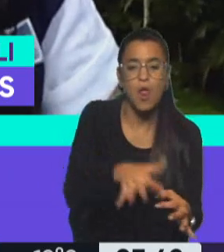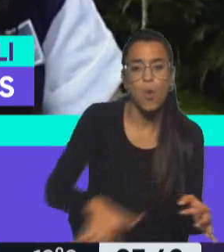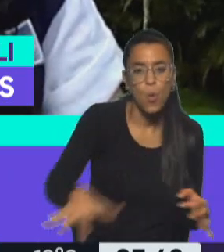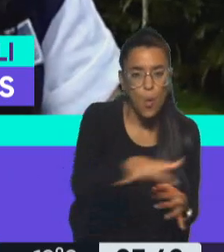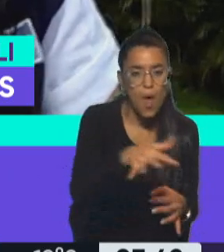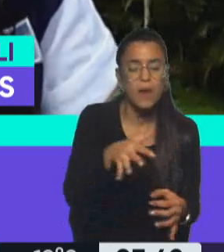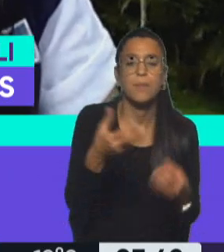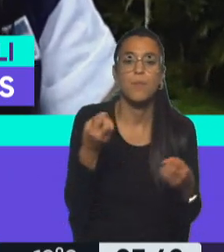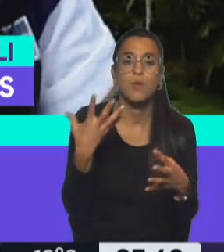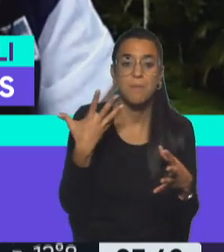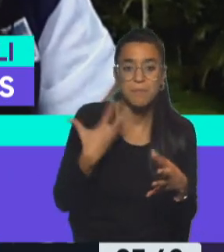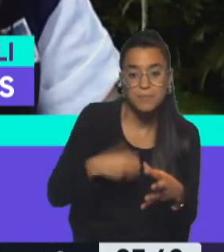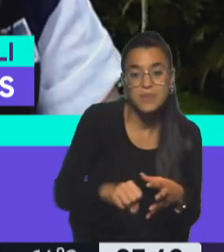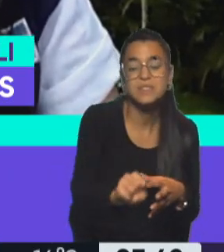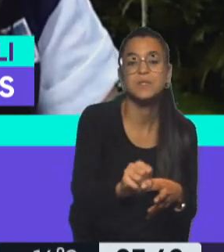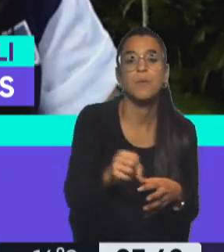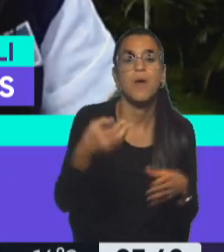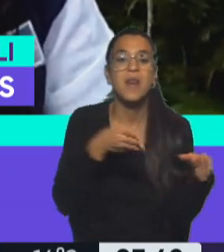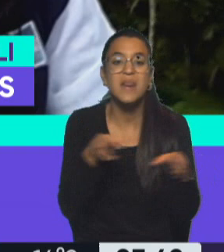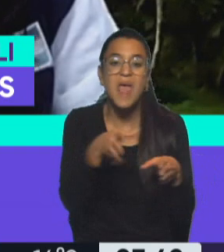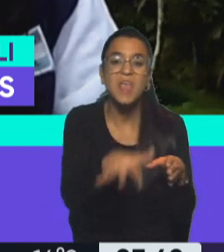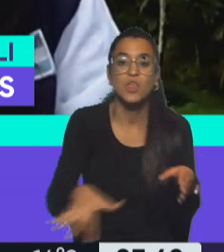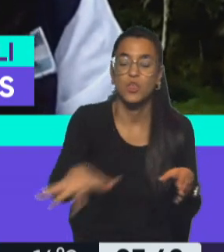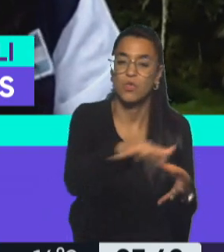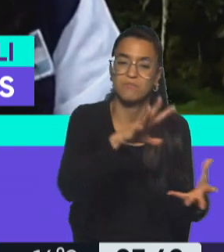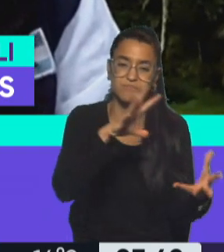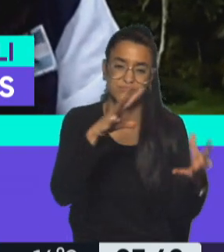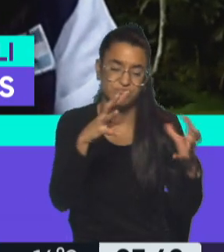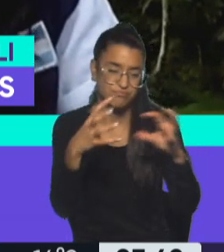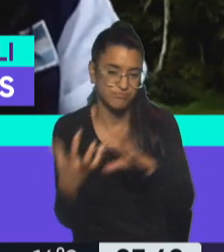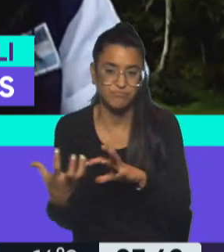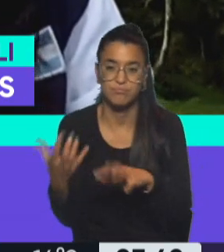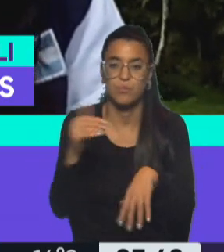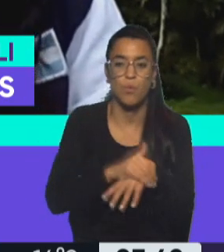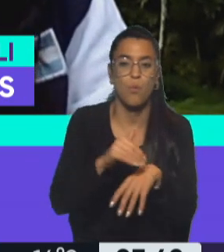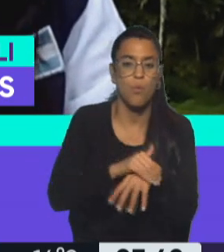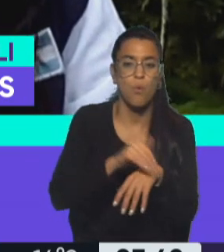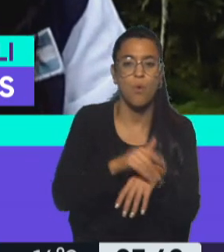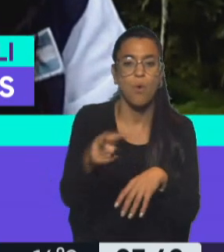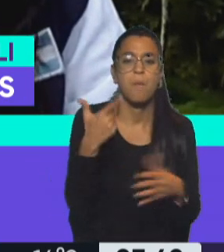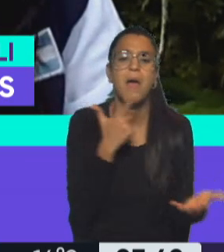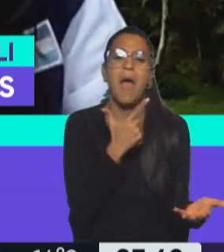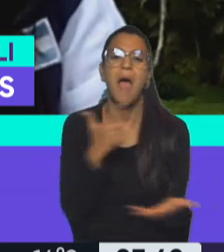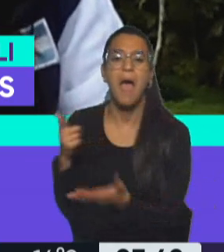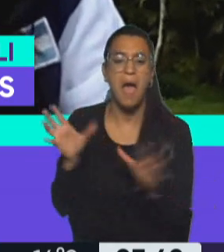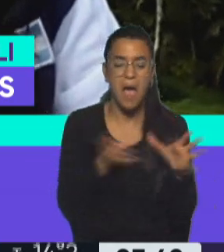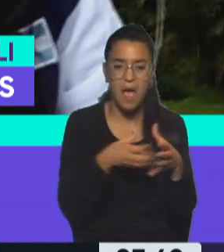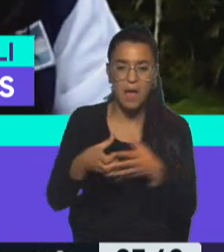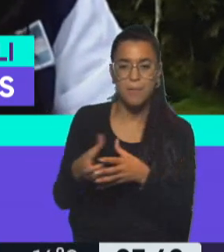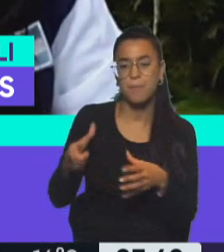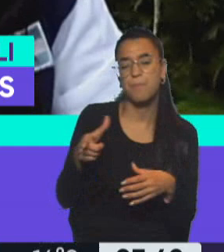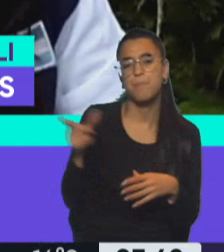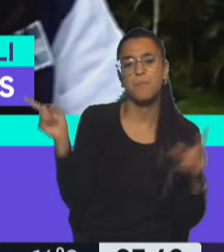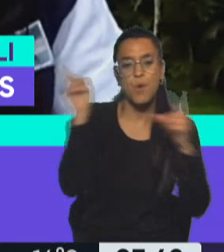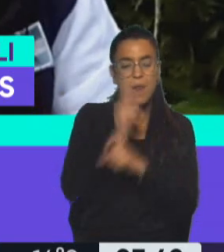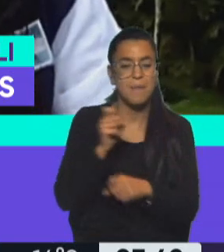para trasladarnos hacia allí hay que atravesar una región que está muy afectada por el despliegue de bandas armadas. Hay problemas de seguridad